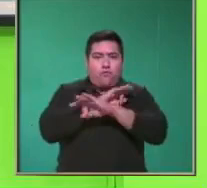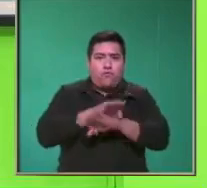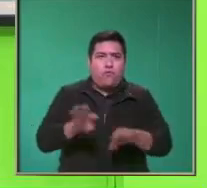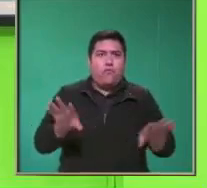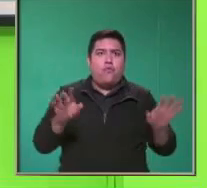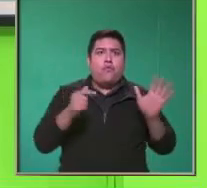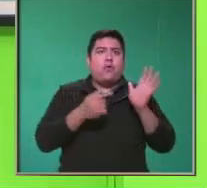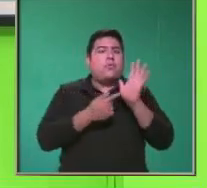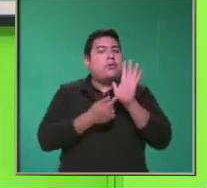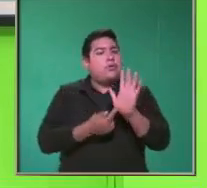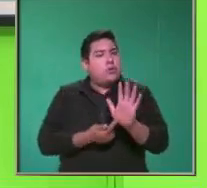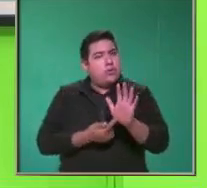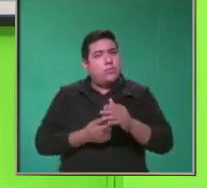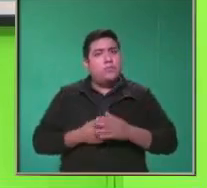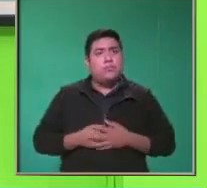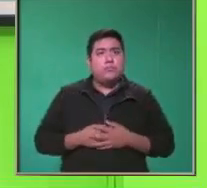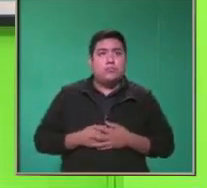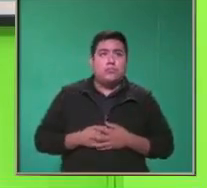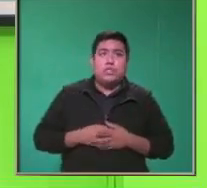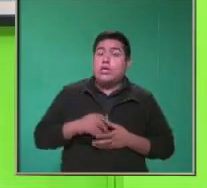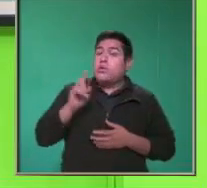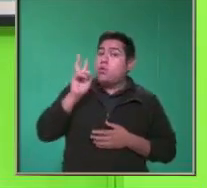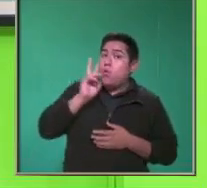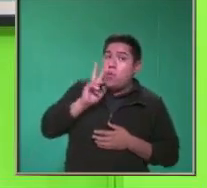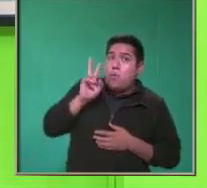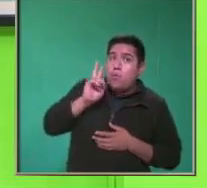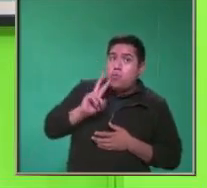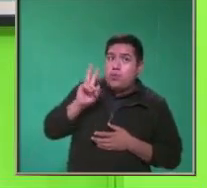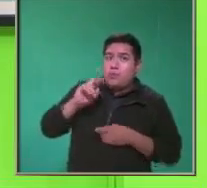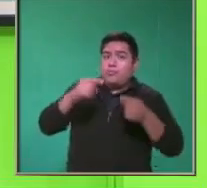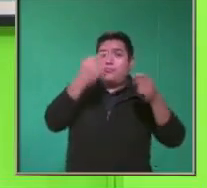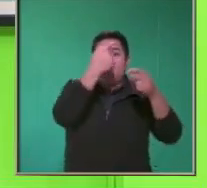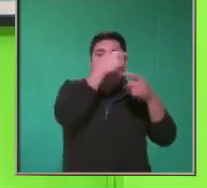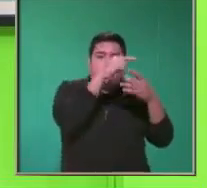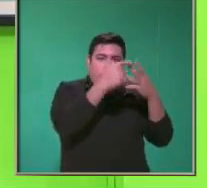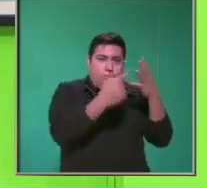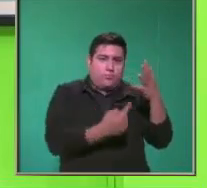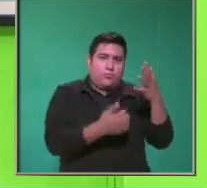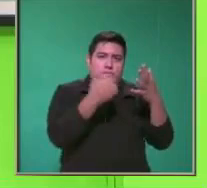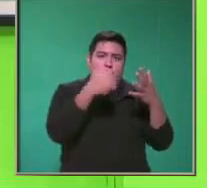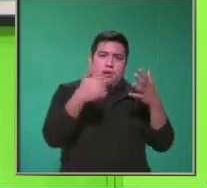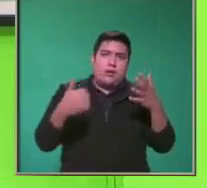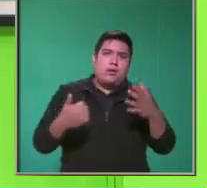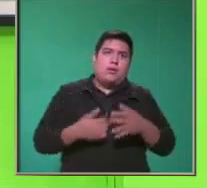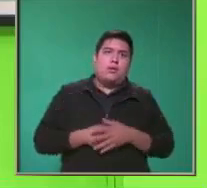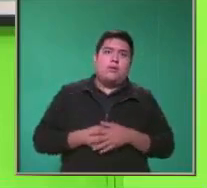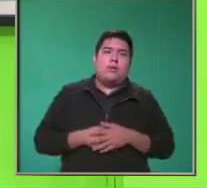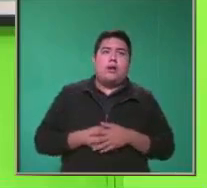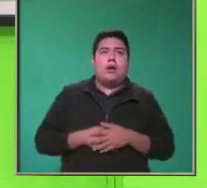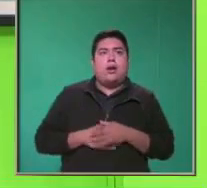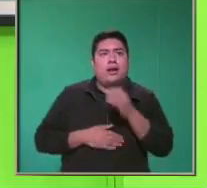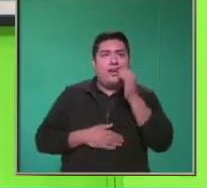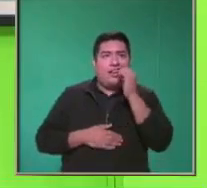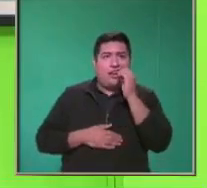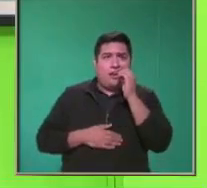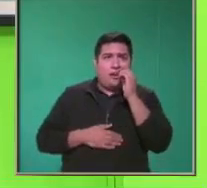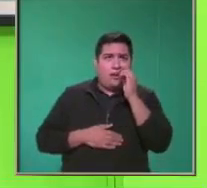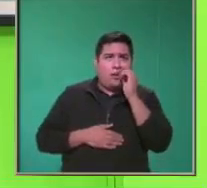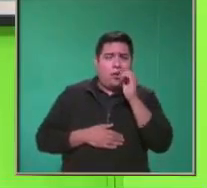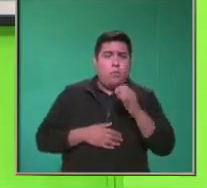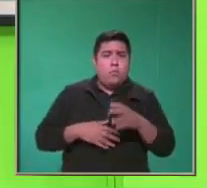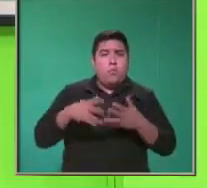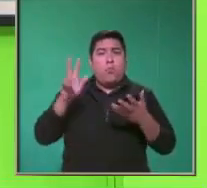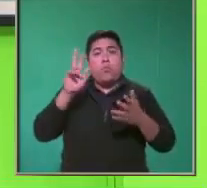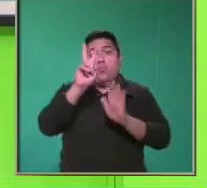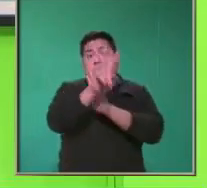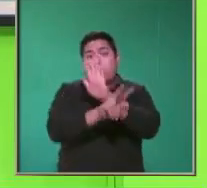de estas regiones, para que veas cómo se caracteriza cada una de ellas y cómo se ve en